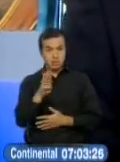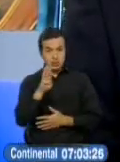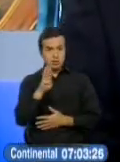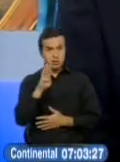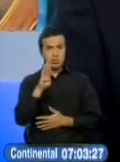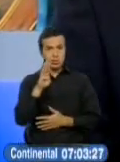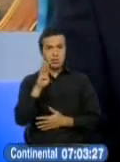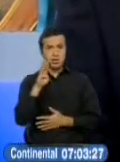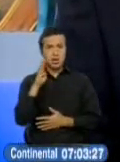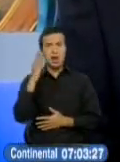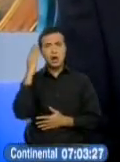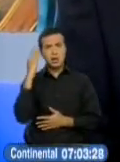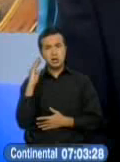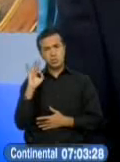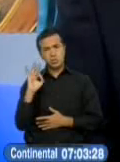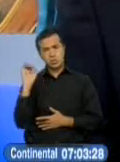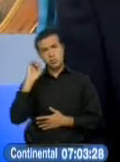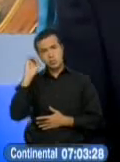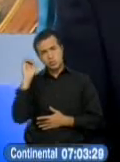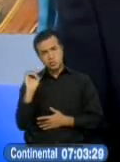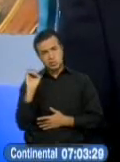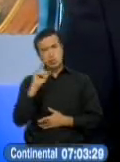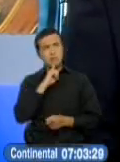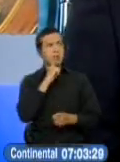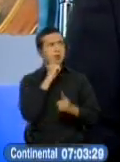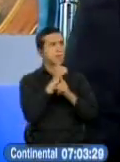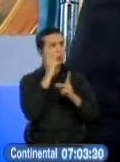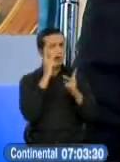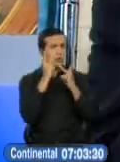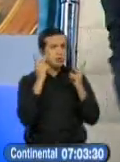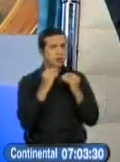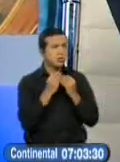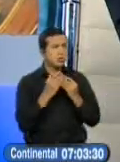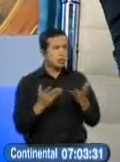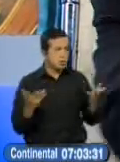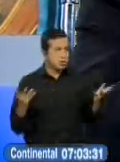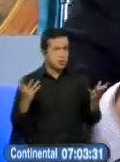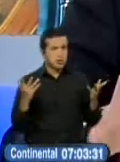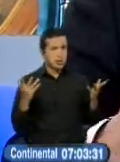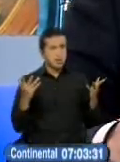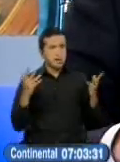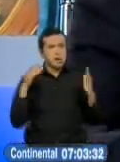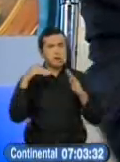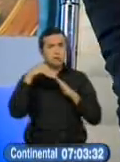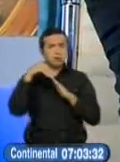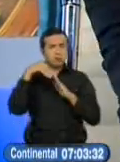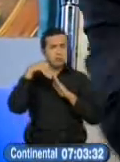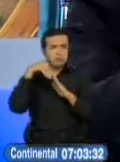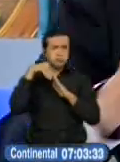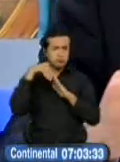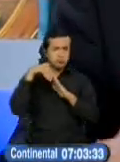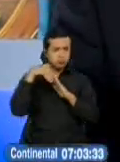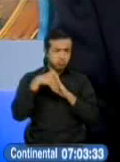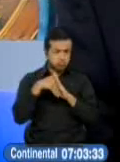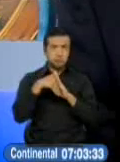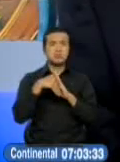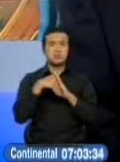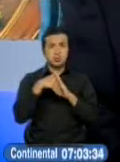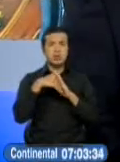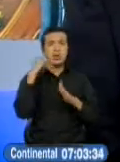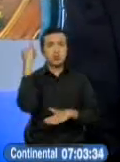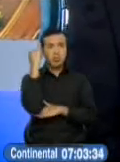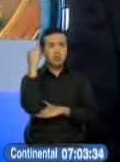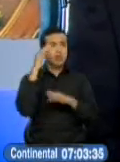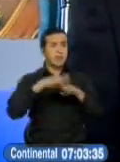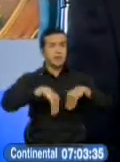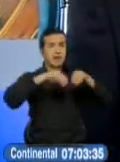pero estuvo en el 9%. Es obvio y evidente entonces que hay una declinación del sector, un decrecimiento del sector,